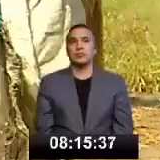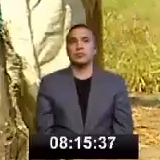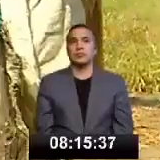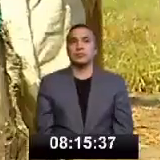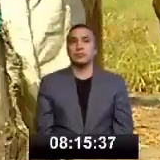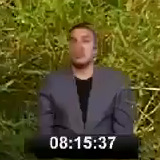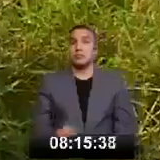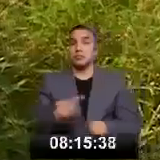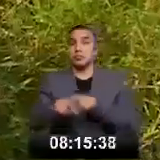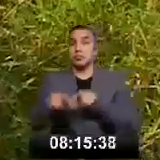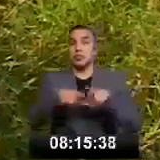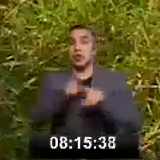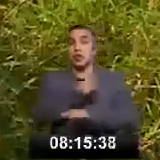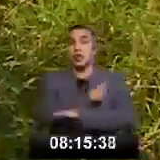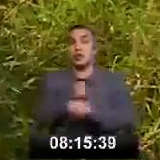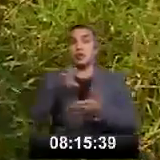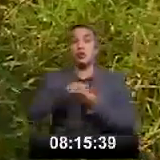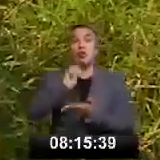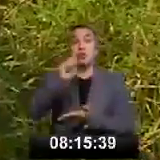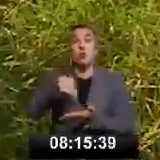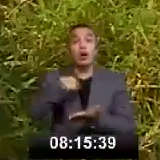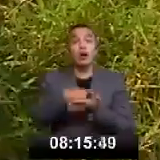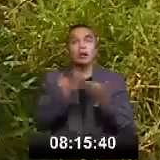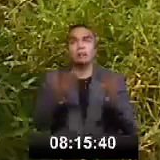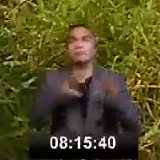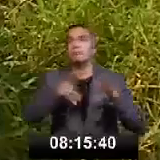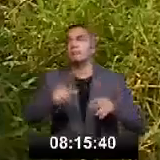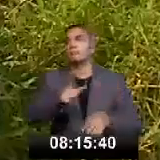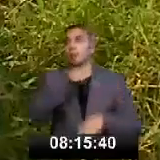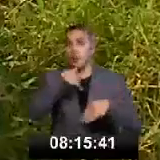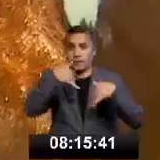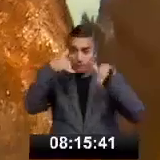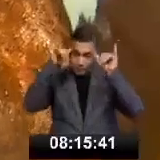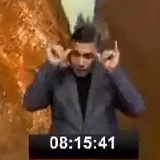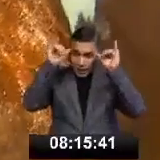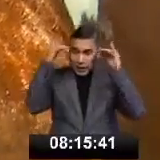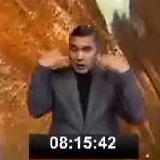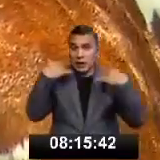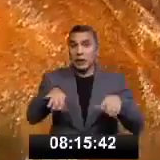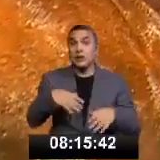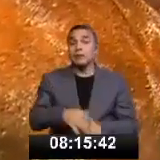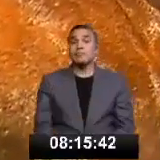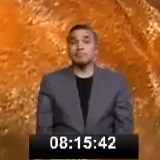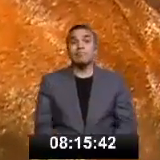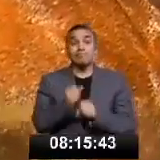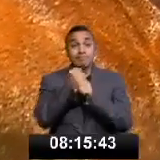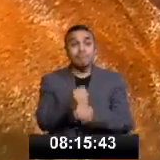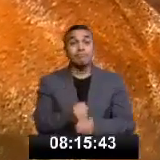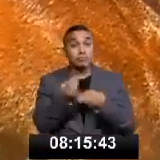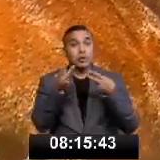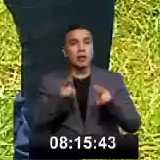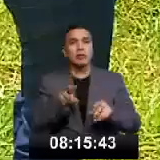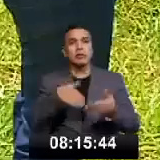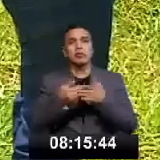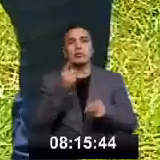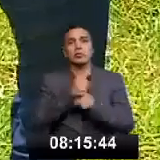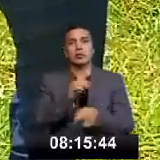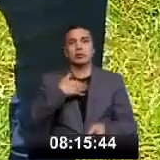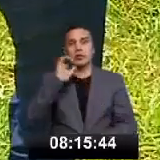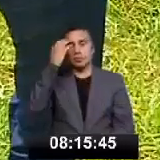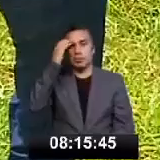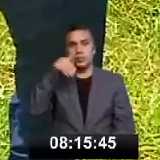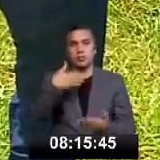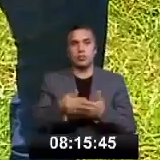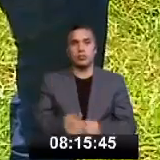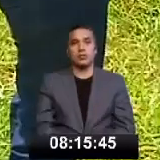En varios recintos de Daule, provincia del Guayas, el robo de ganado vacuno y equinos preocupa a sus pobladores. A